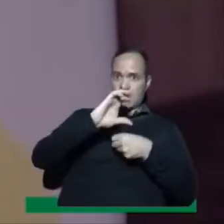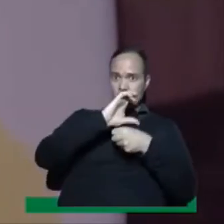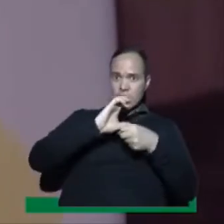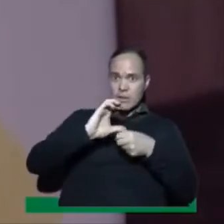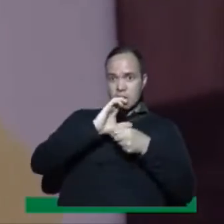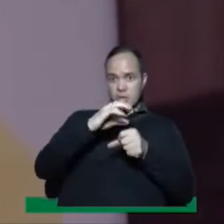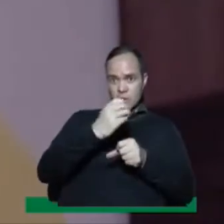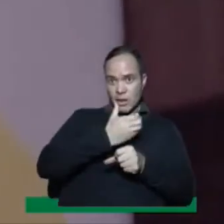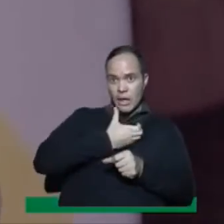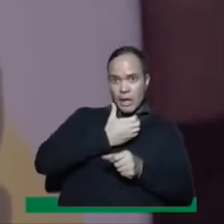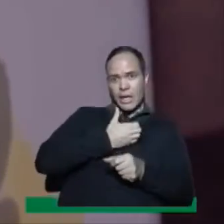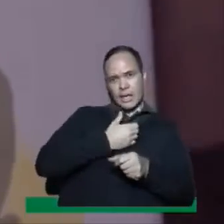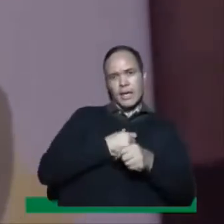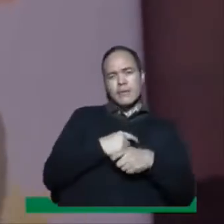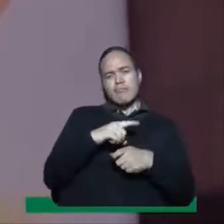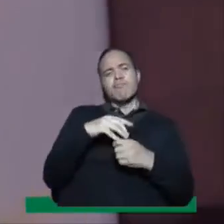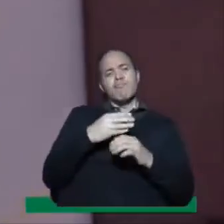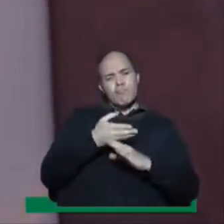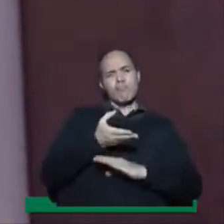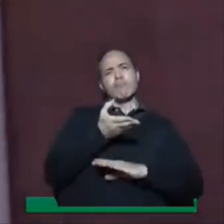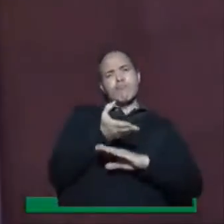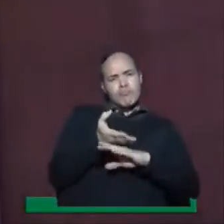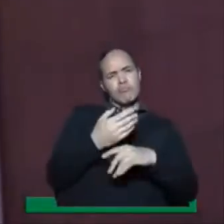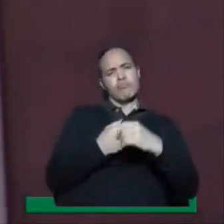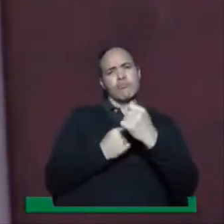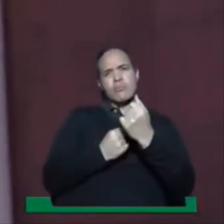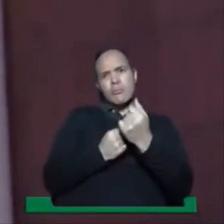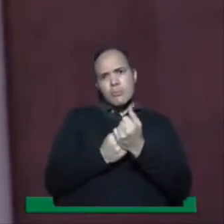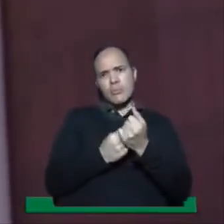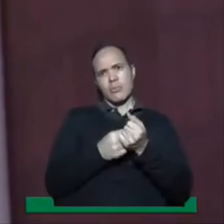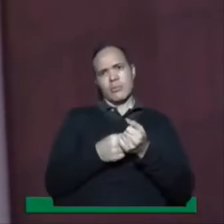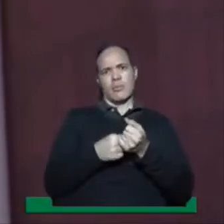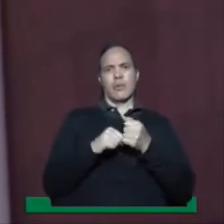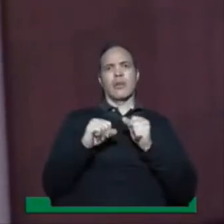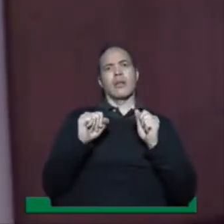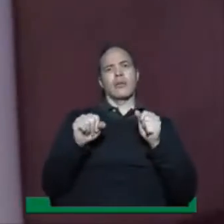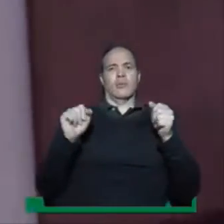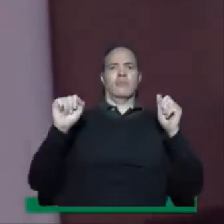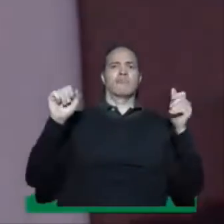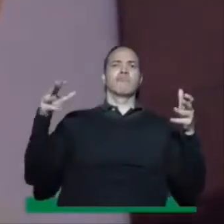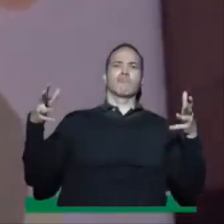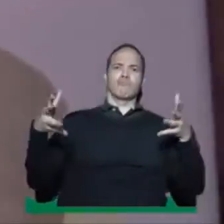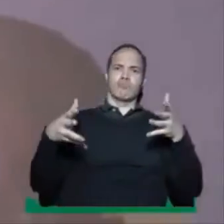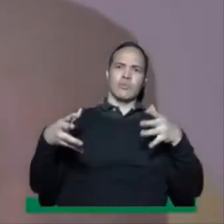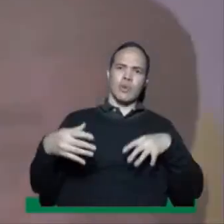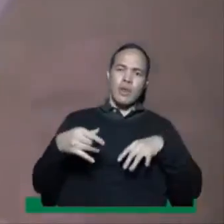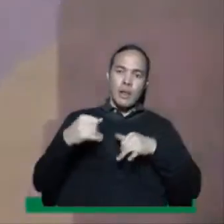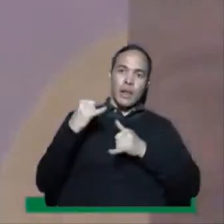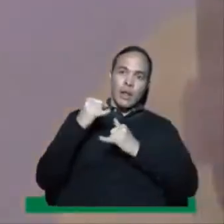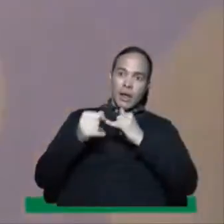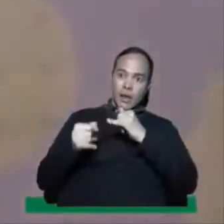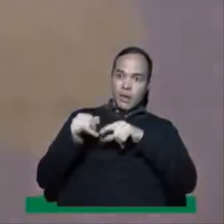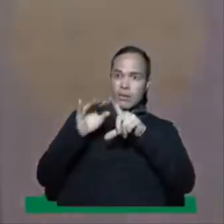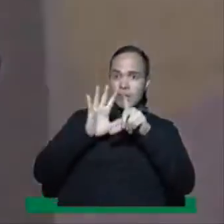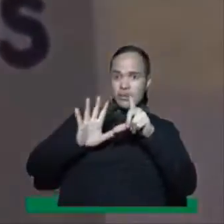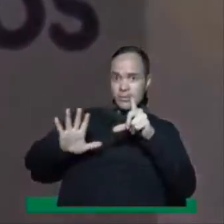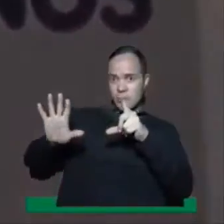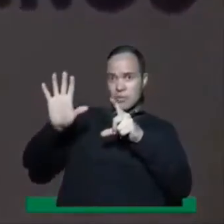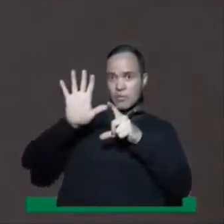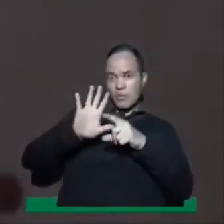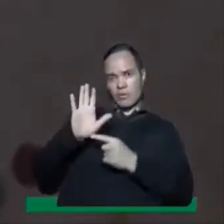alcaldía de Medellín. Yo quisiera, antes de cerrar con un último video, si bien me lo permiten,